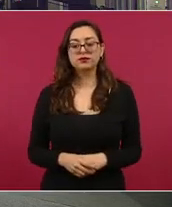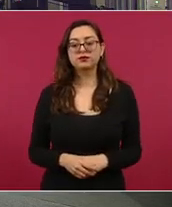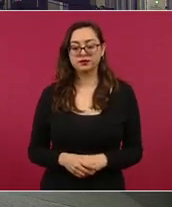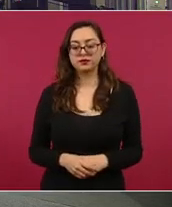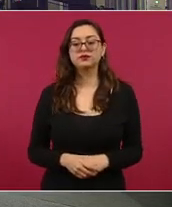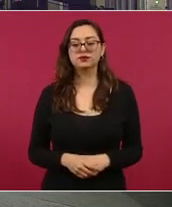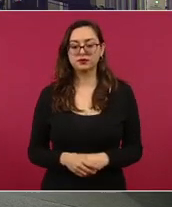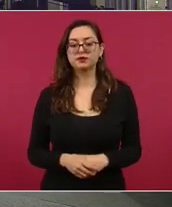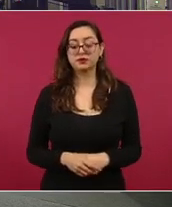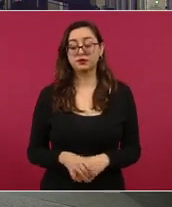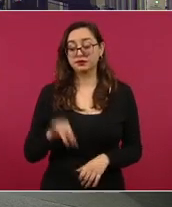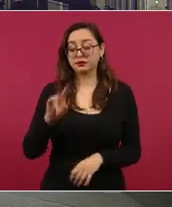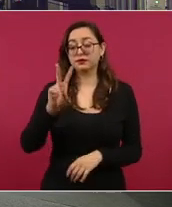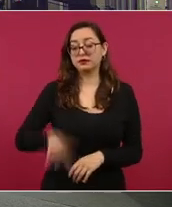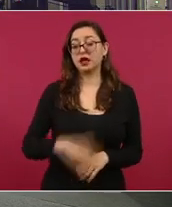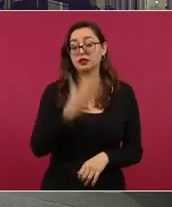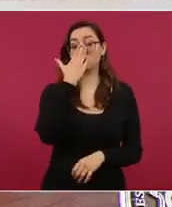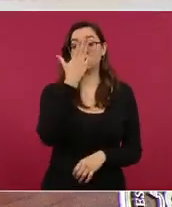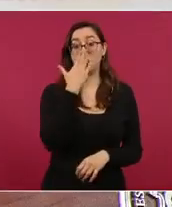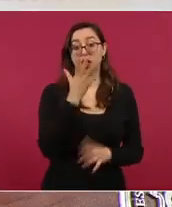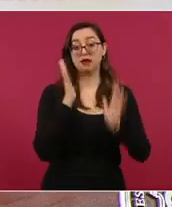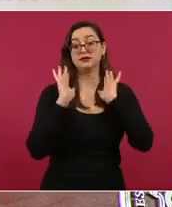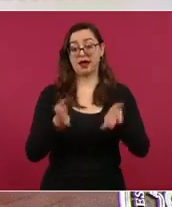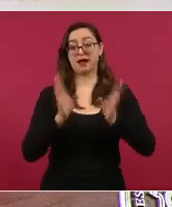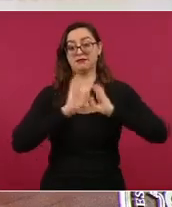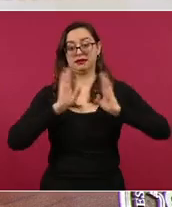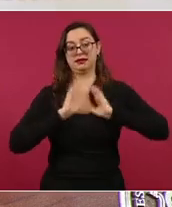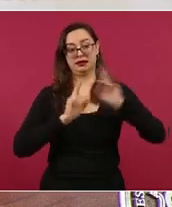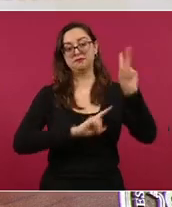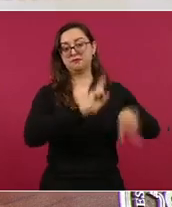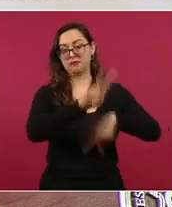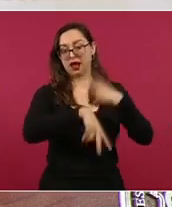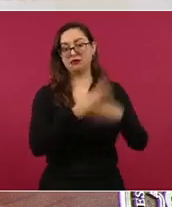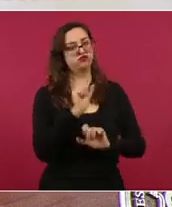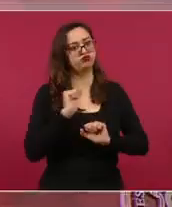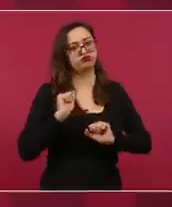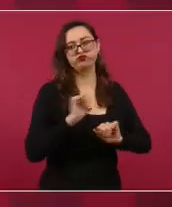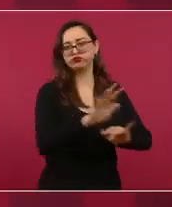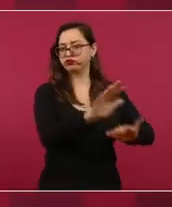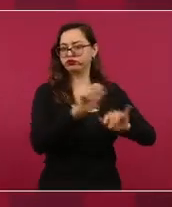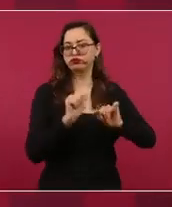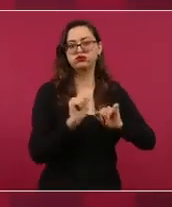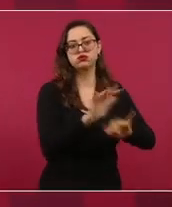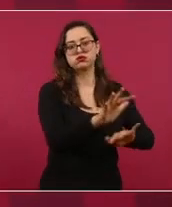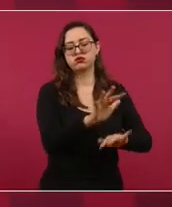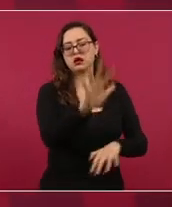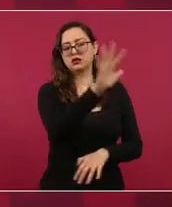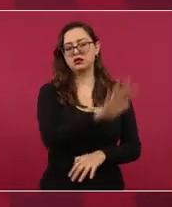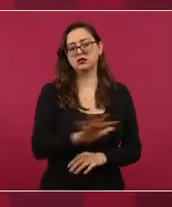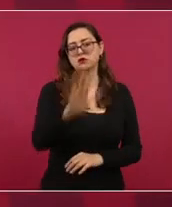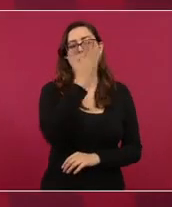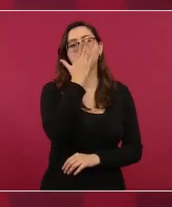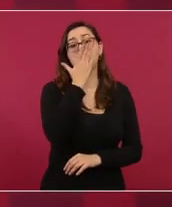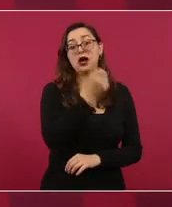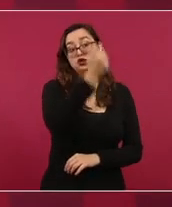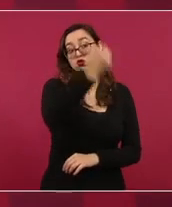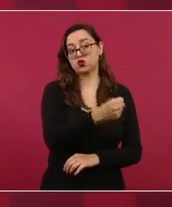Están llegando más elementos, sobre todo el sur de Sonora.